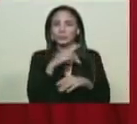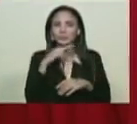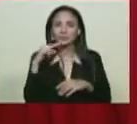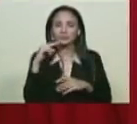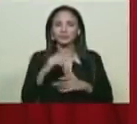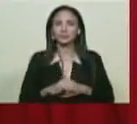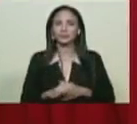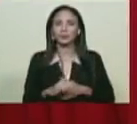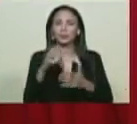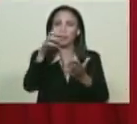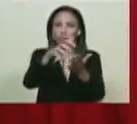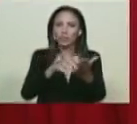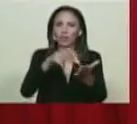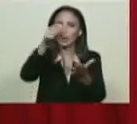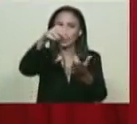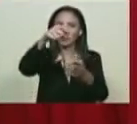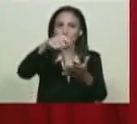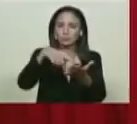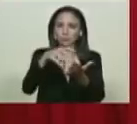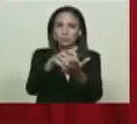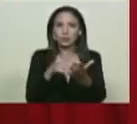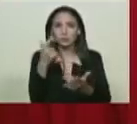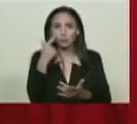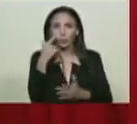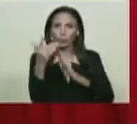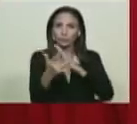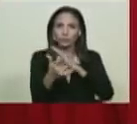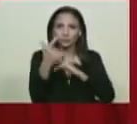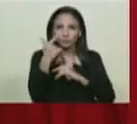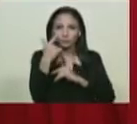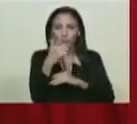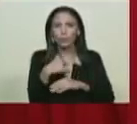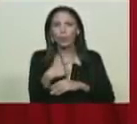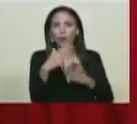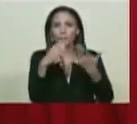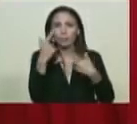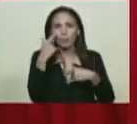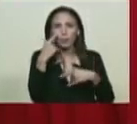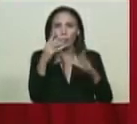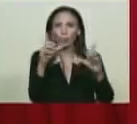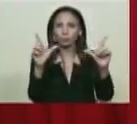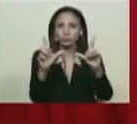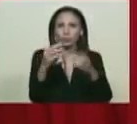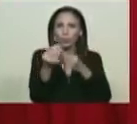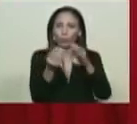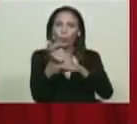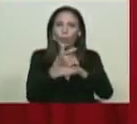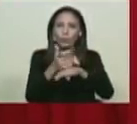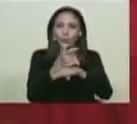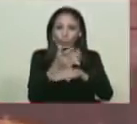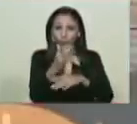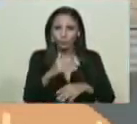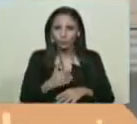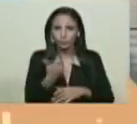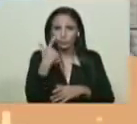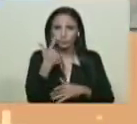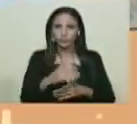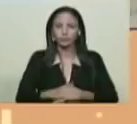muy fértil. Si por favor el equipo técnico pudiera compartir la pantalla con el gobernador Héctor Rodríguez.